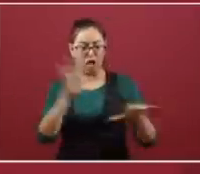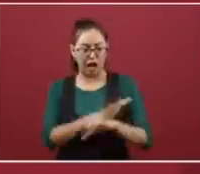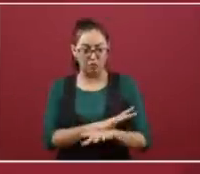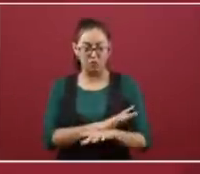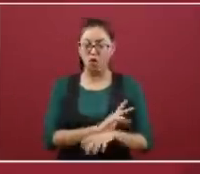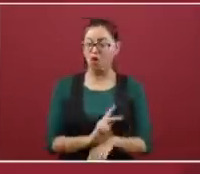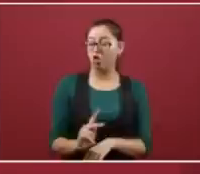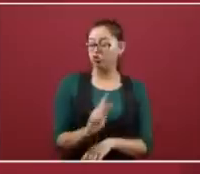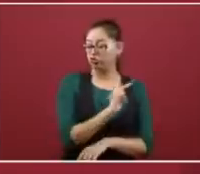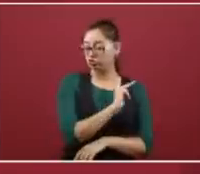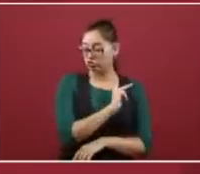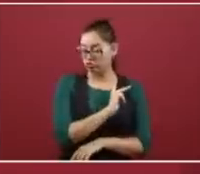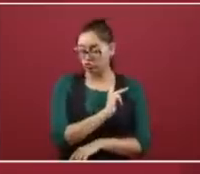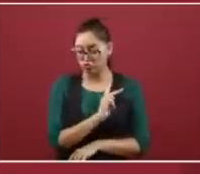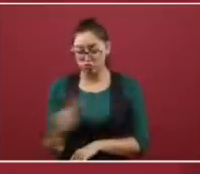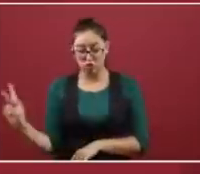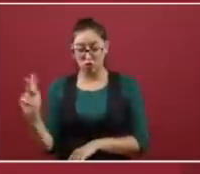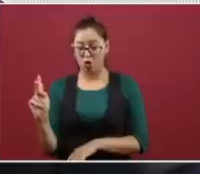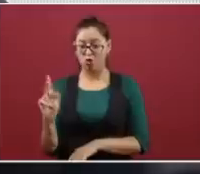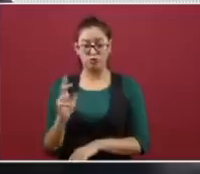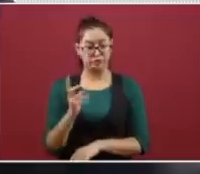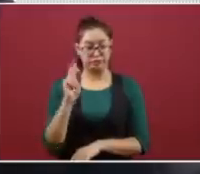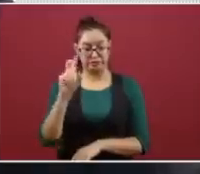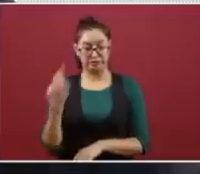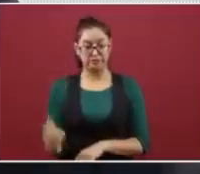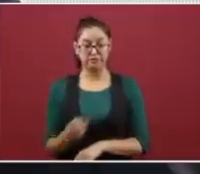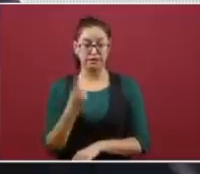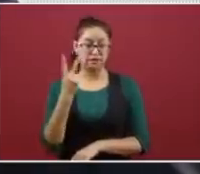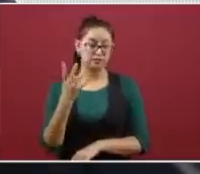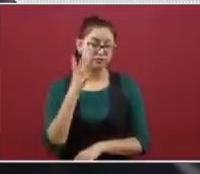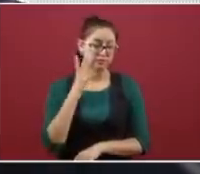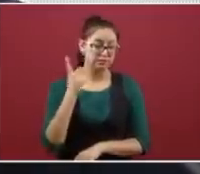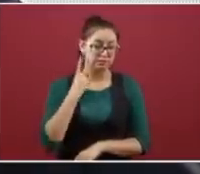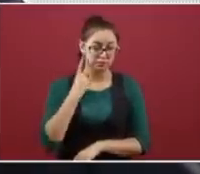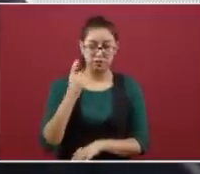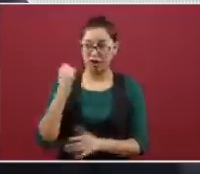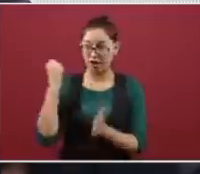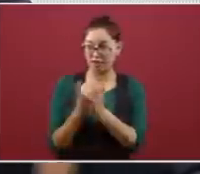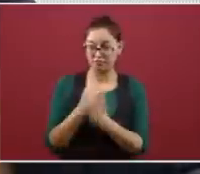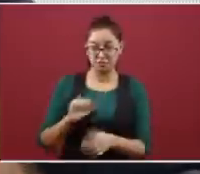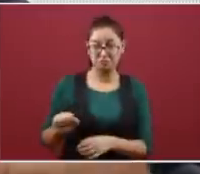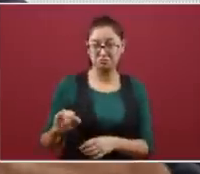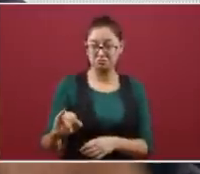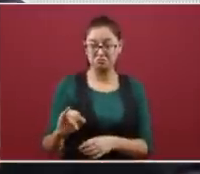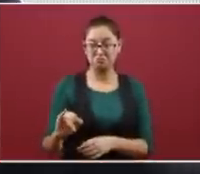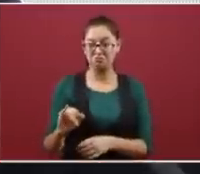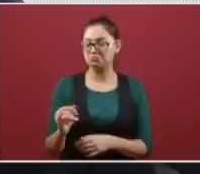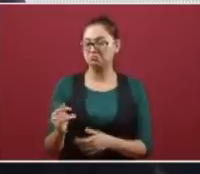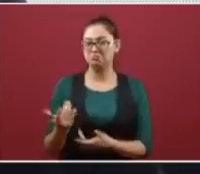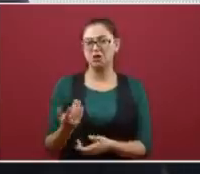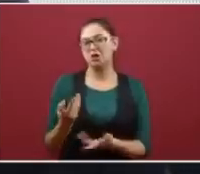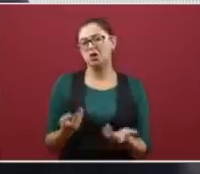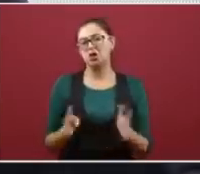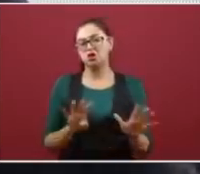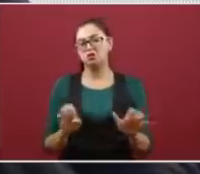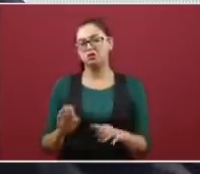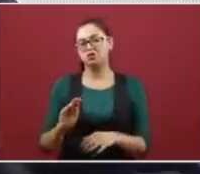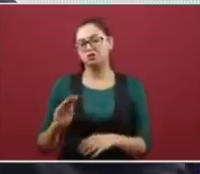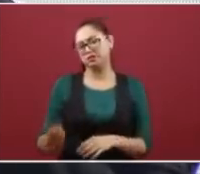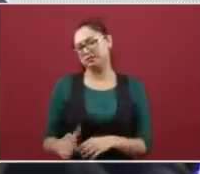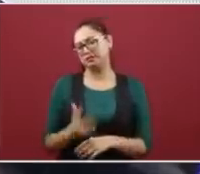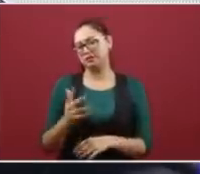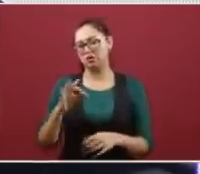de los de la totalidad de los congresos locales este número de 985 votos de